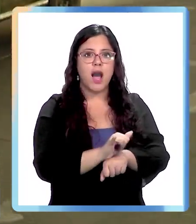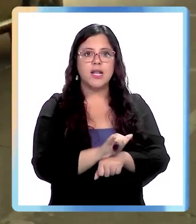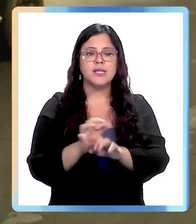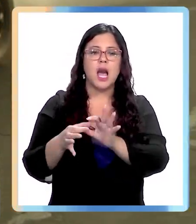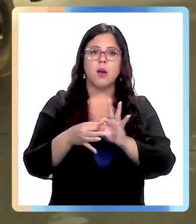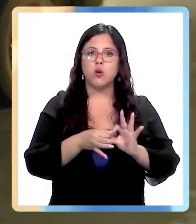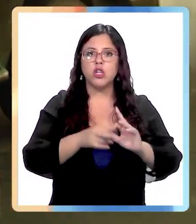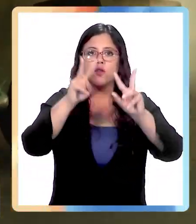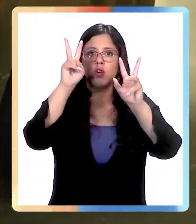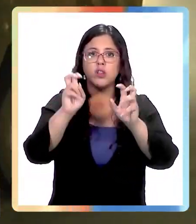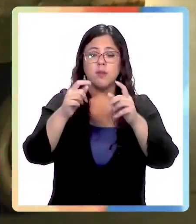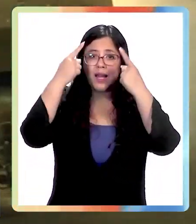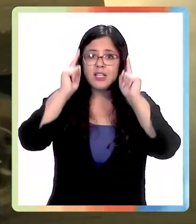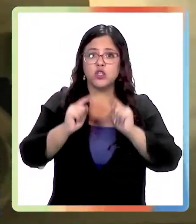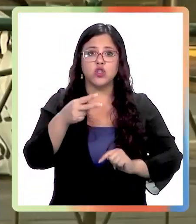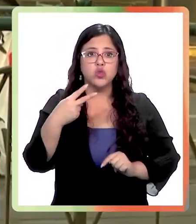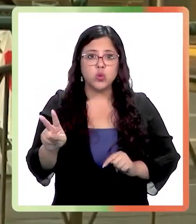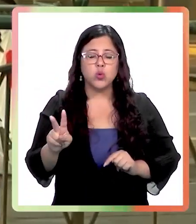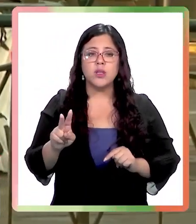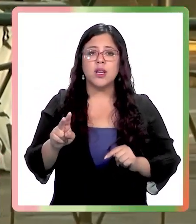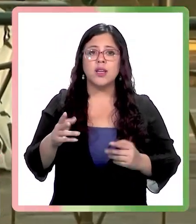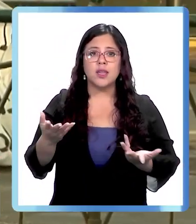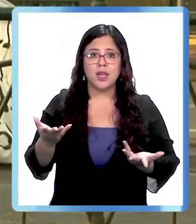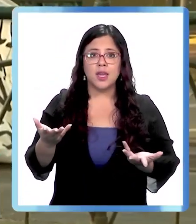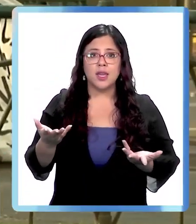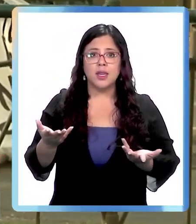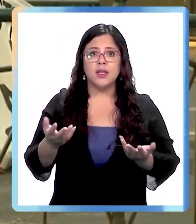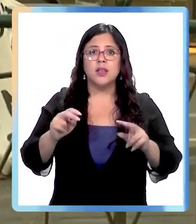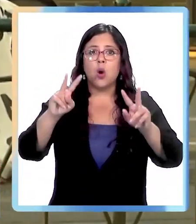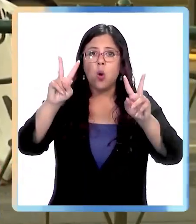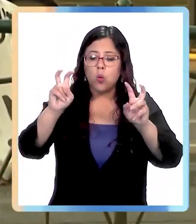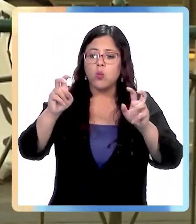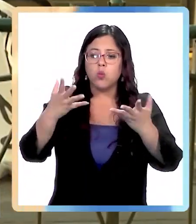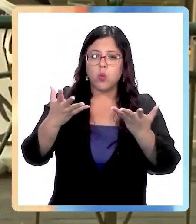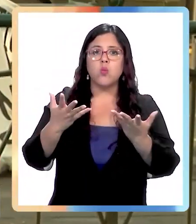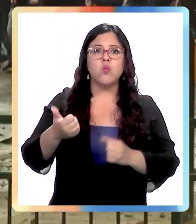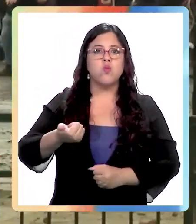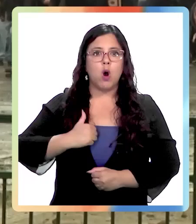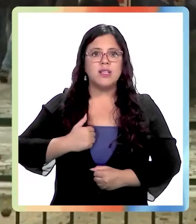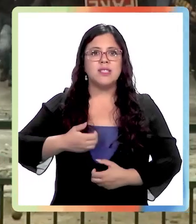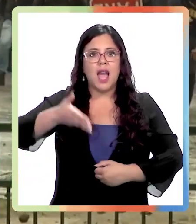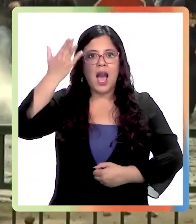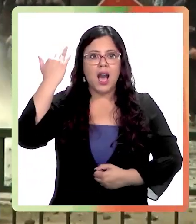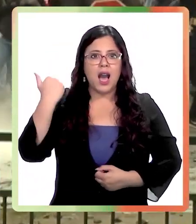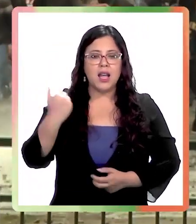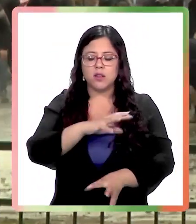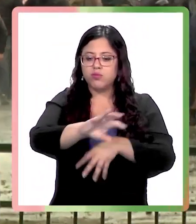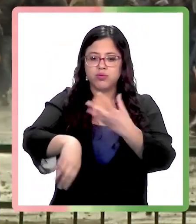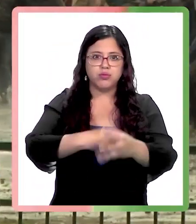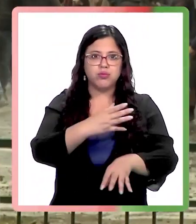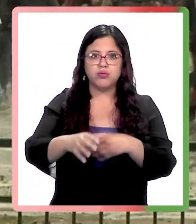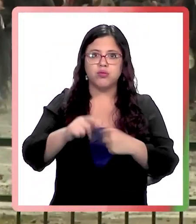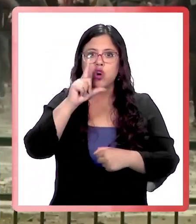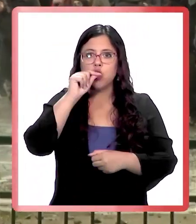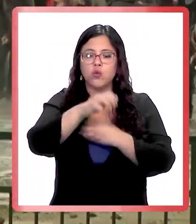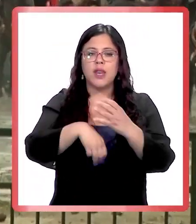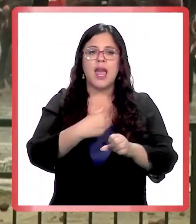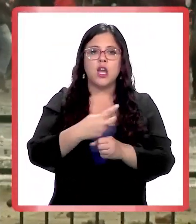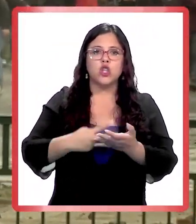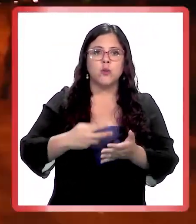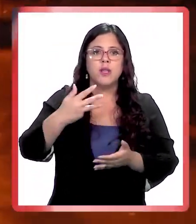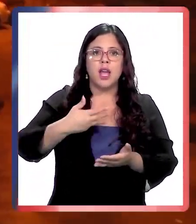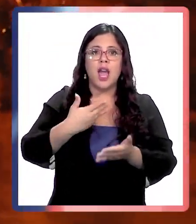información falsa respecto de que sus lesiones eran una consecuencia de las acciones de la policía en los incidentes registrados en octubre del